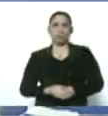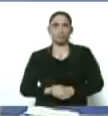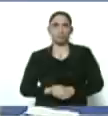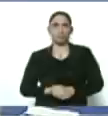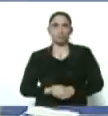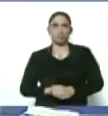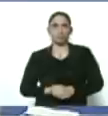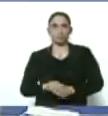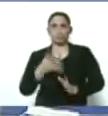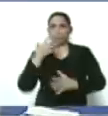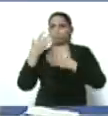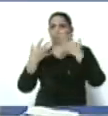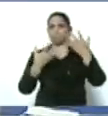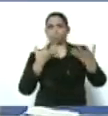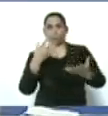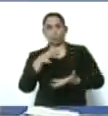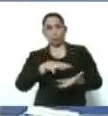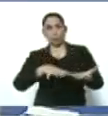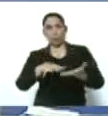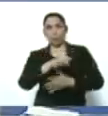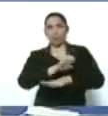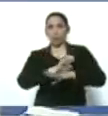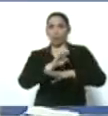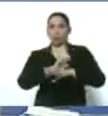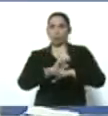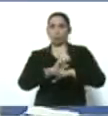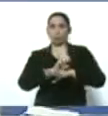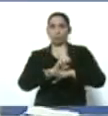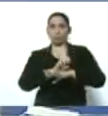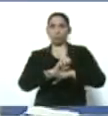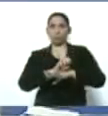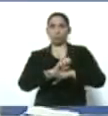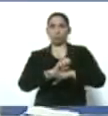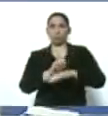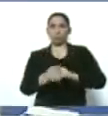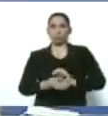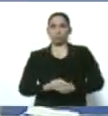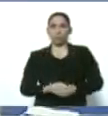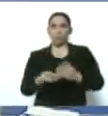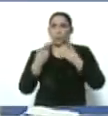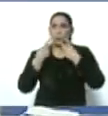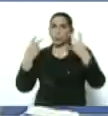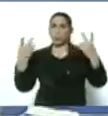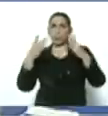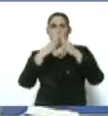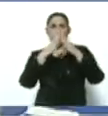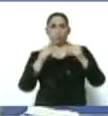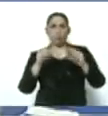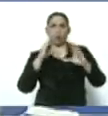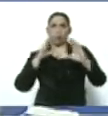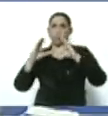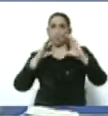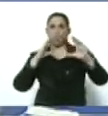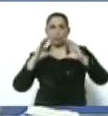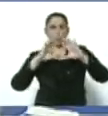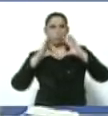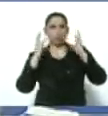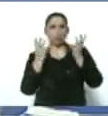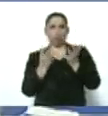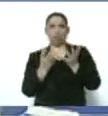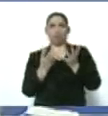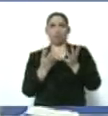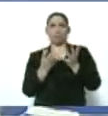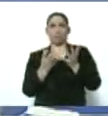Un escándalo la situación de Ecuador, reportado por todos los medios de prensa y de comunicación mundiales.